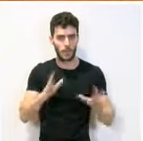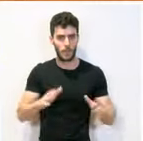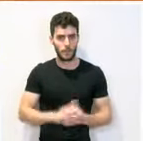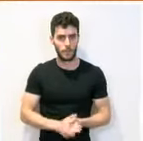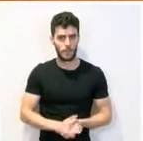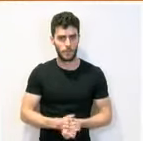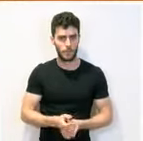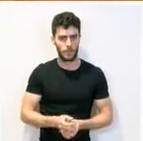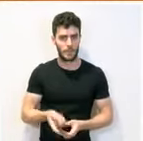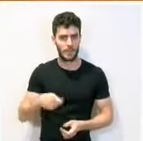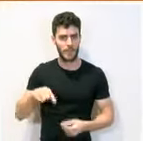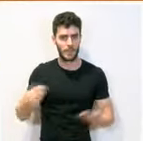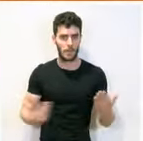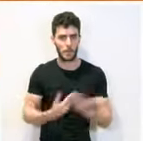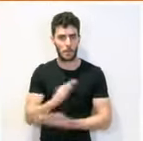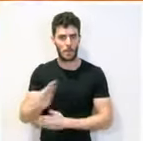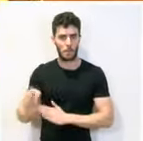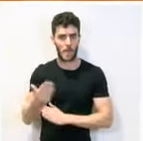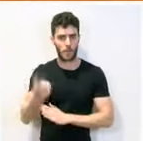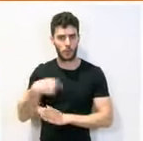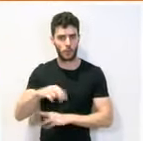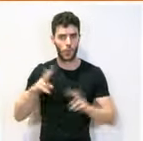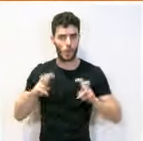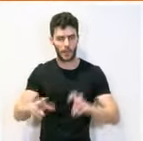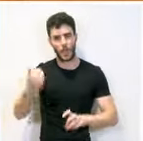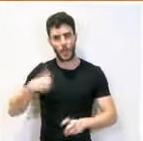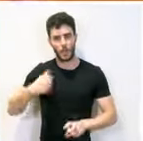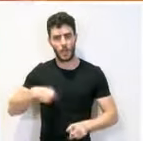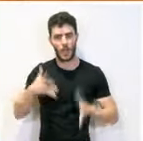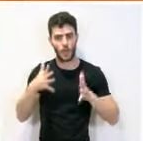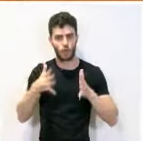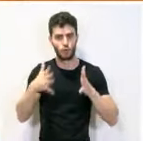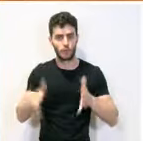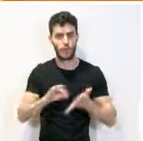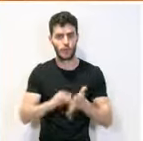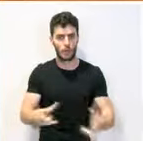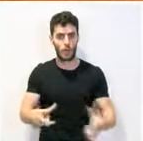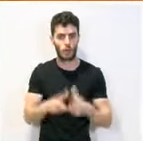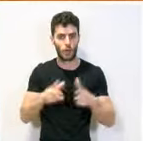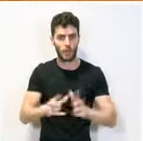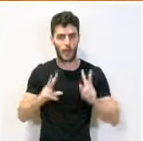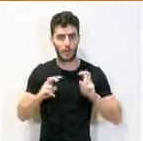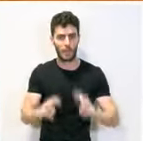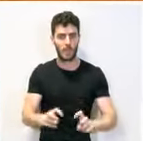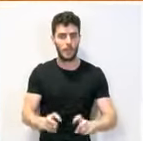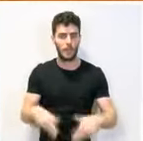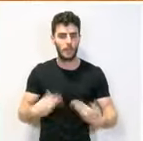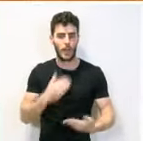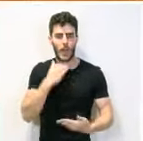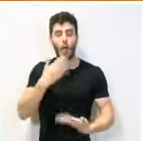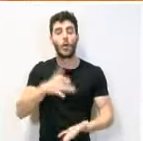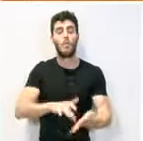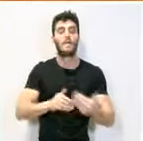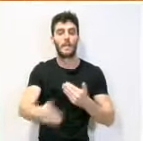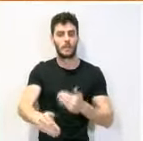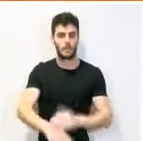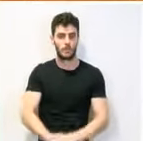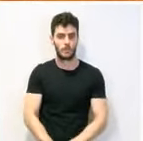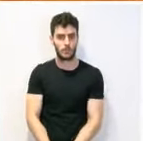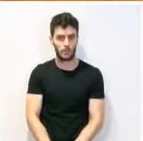nos planteaban esta mañana, no, ya vamos a investigar. La Consejería de Servicios Sociales va a investigar. Bueno, algo pasará, como